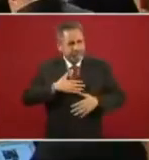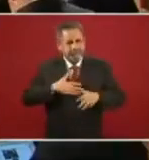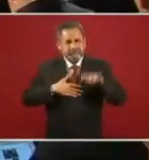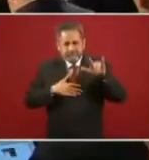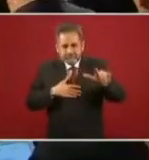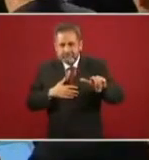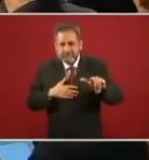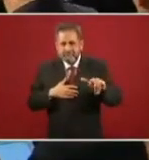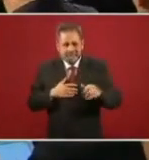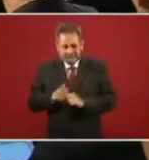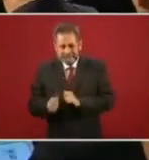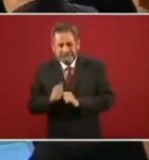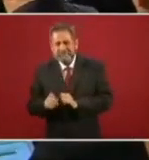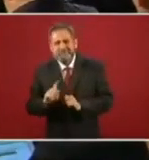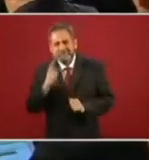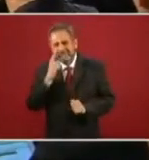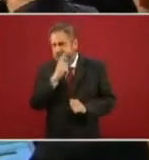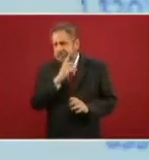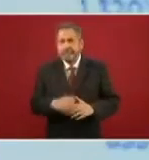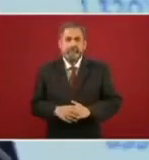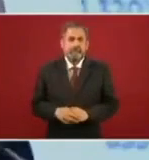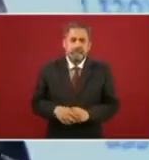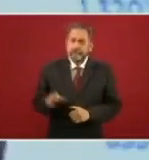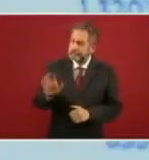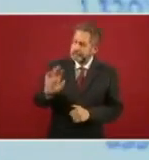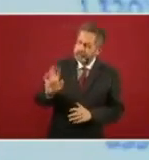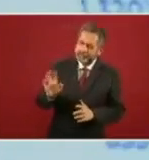Es que no les queremos